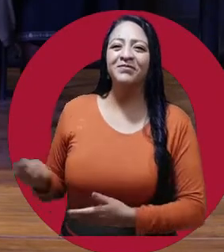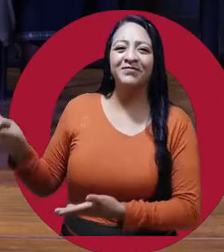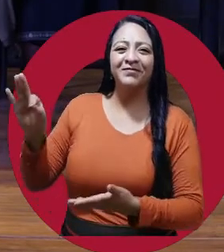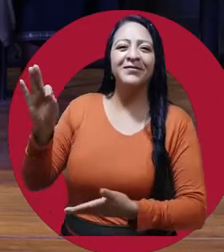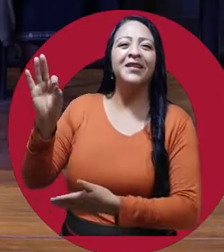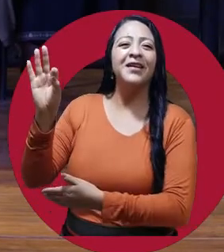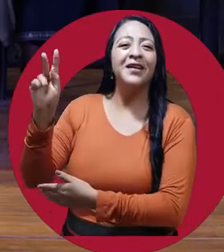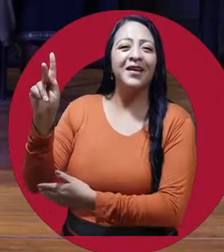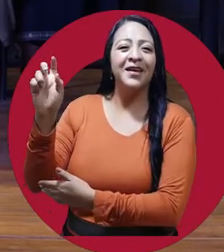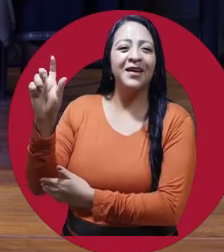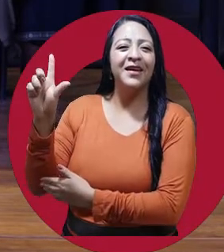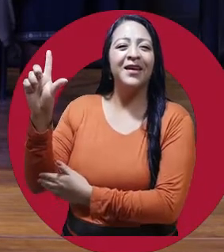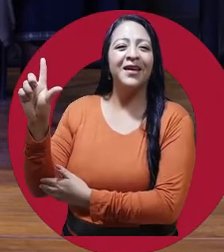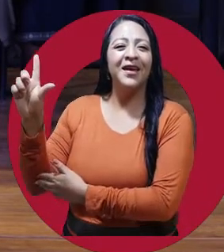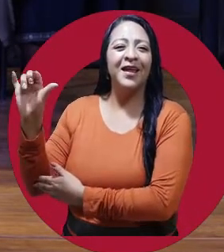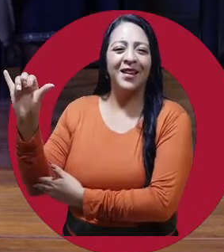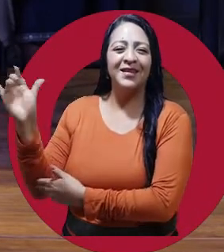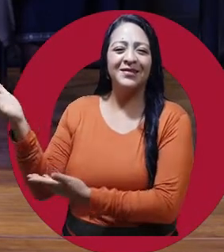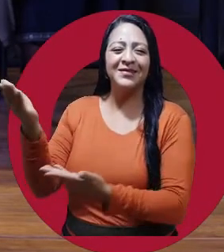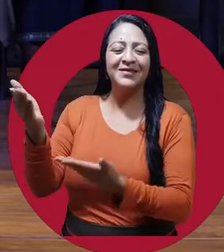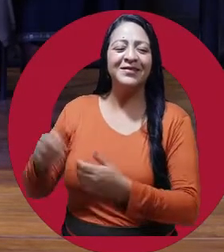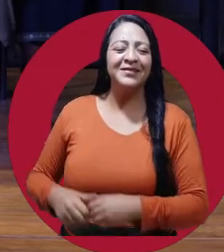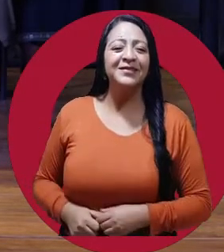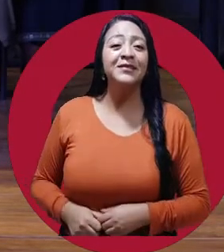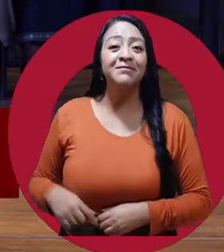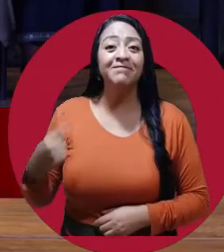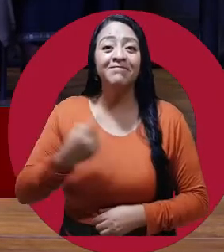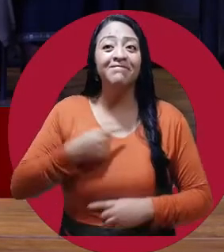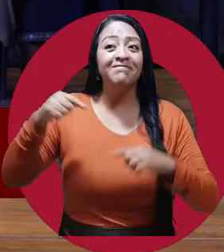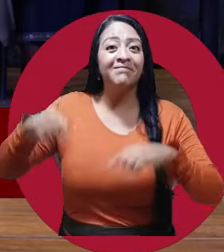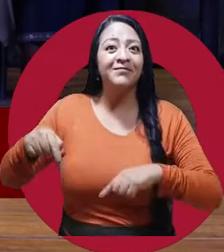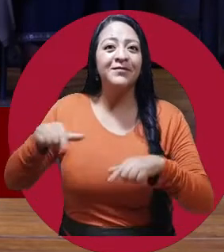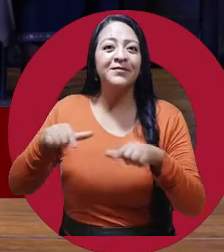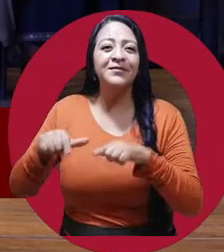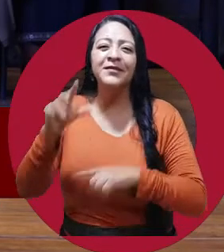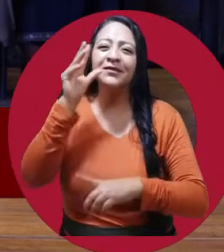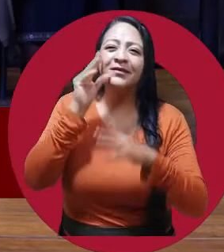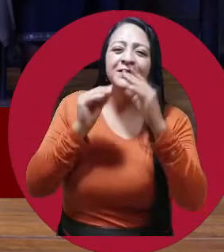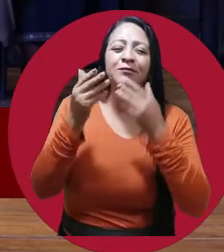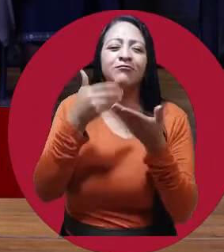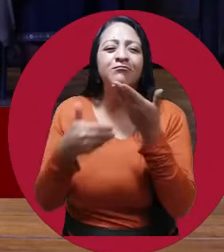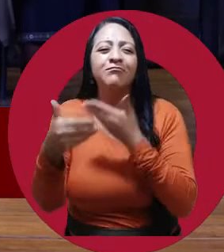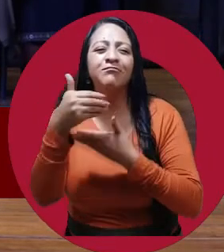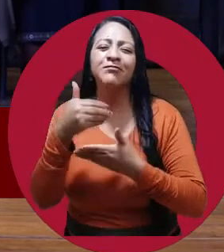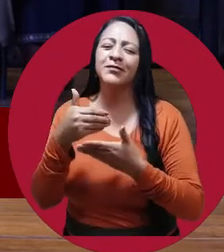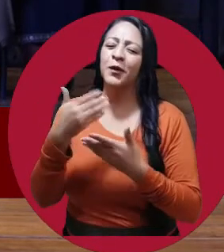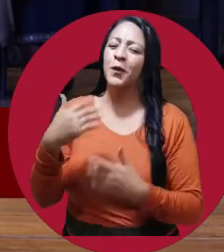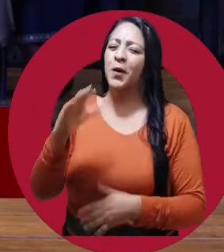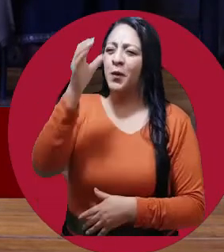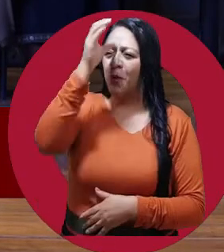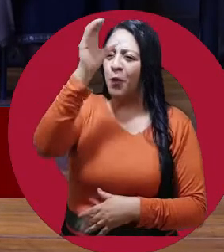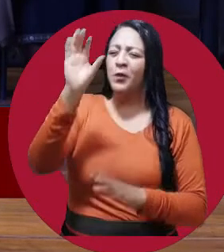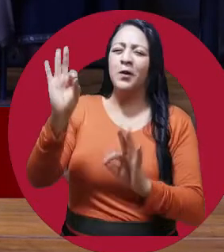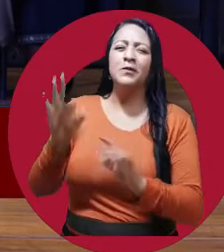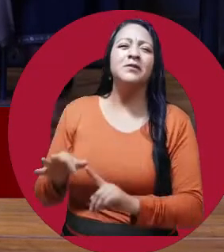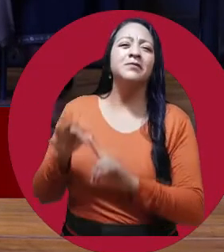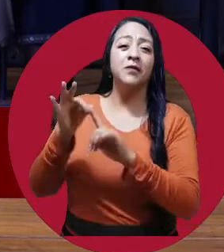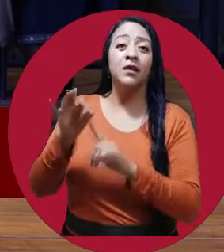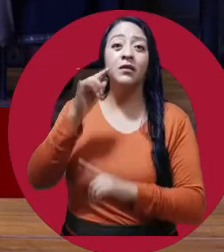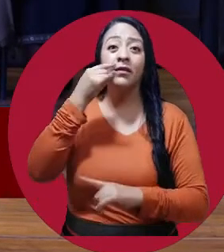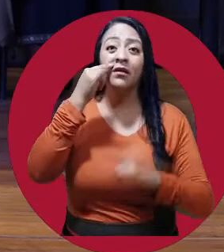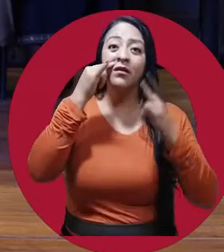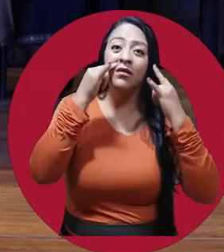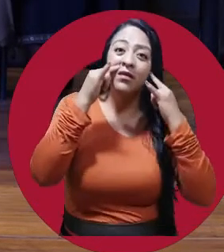Kawaski. Estamos en este espacio para aprender, para compartir, y de eso se trata la interculturalidad. Si no hacemos que los